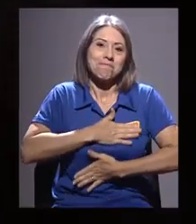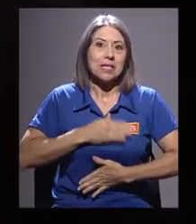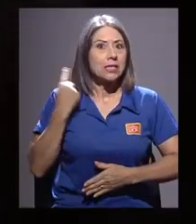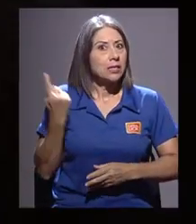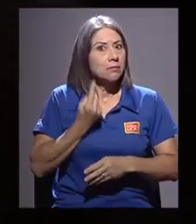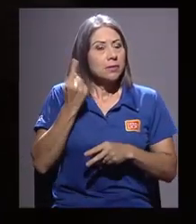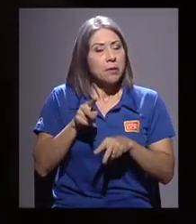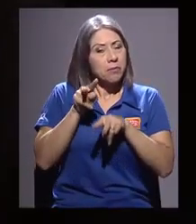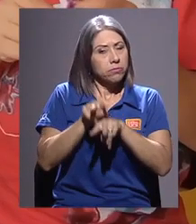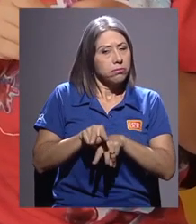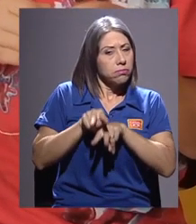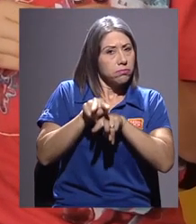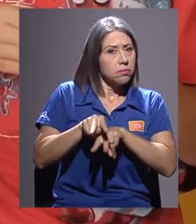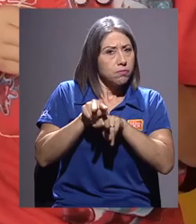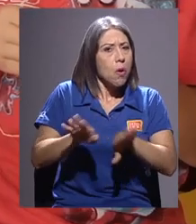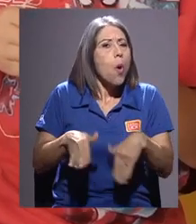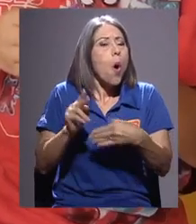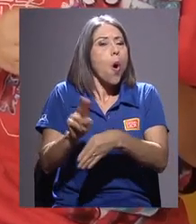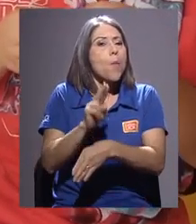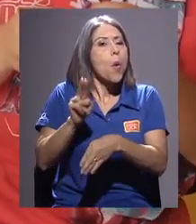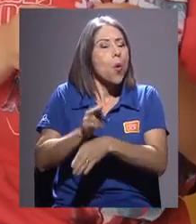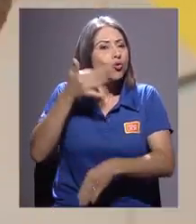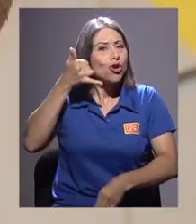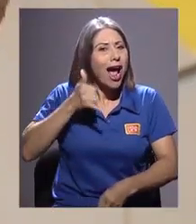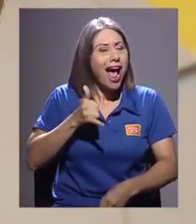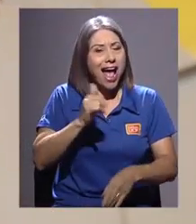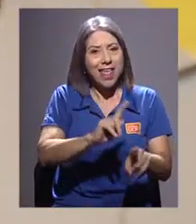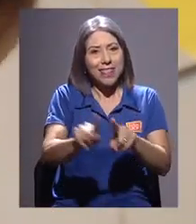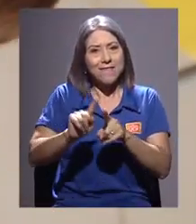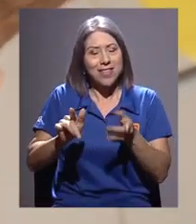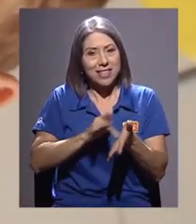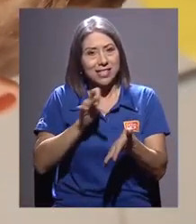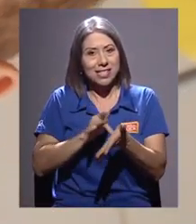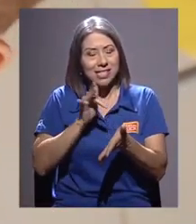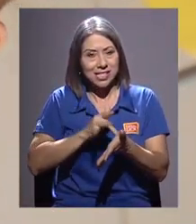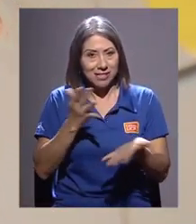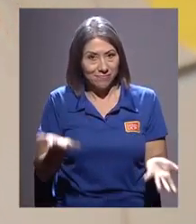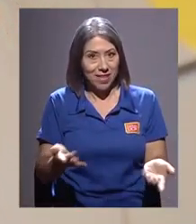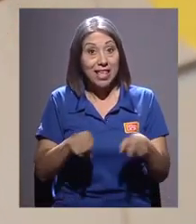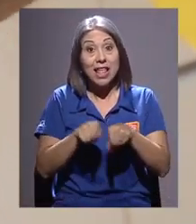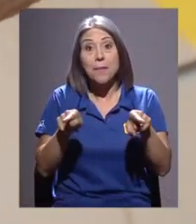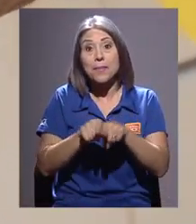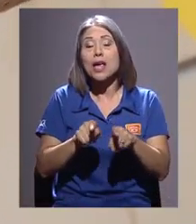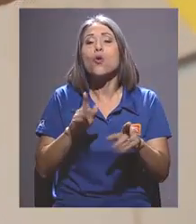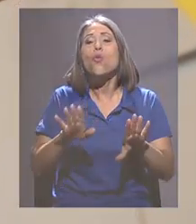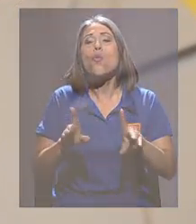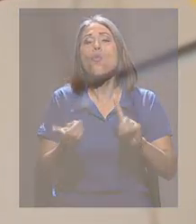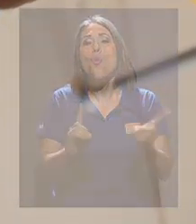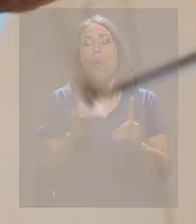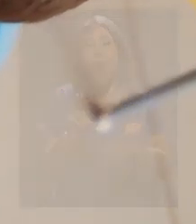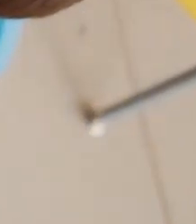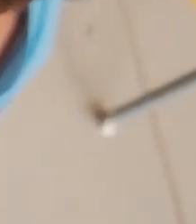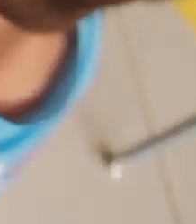supervisando constantemente el uso que sus hijos le dan a los dispositivos móviles y a la tecnología.